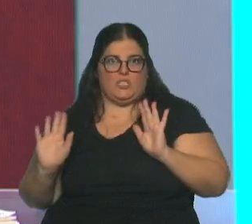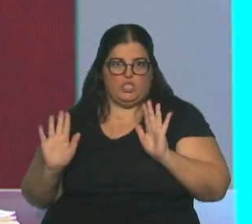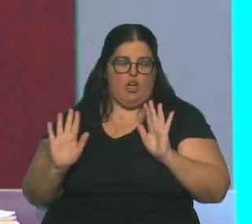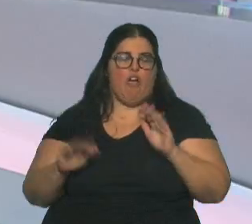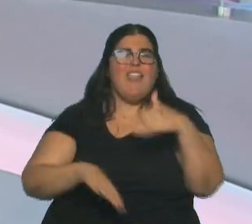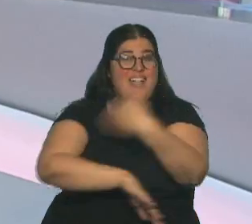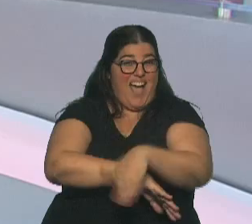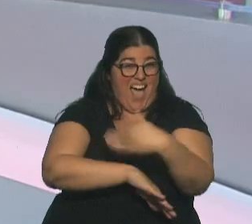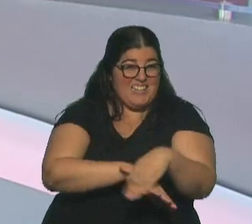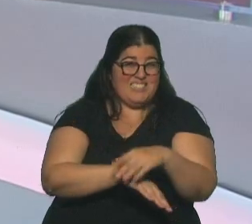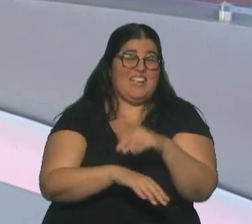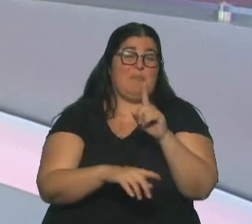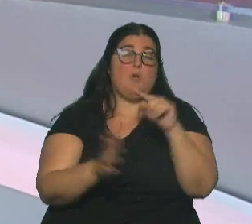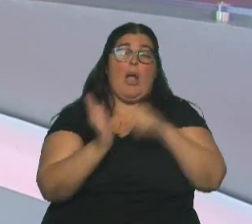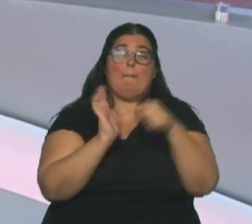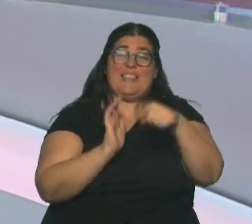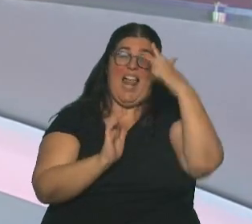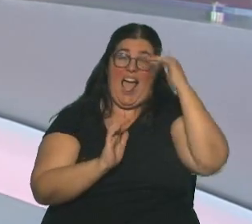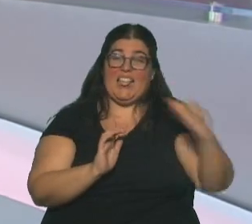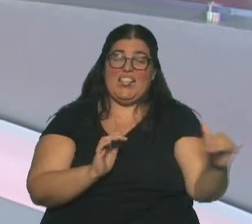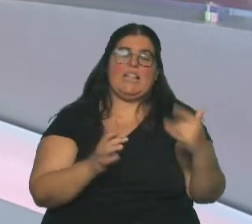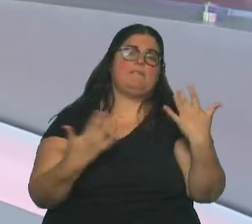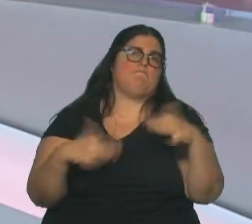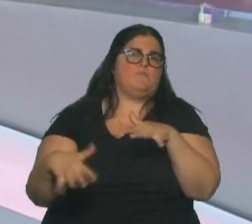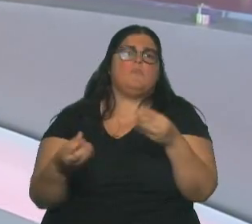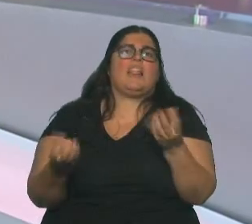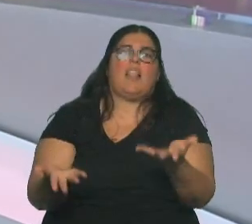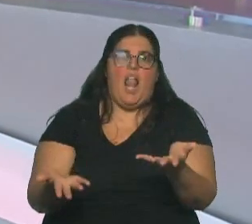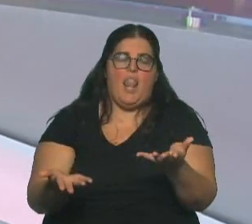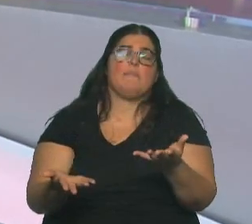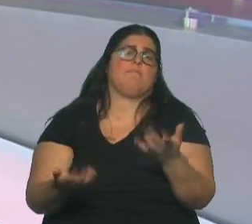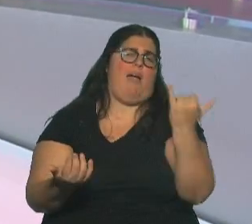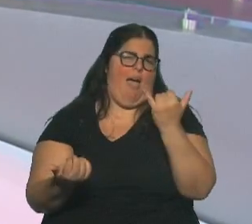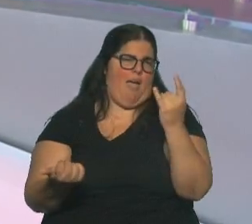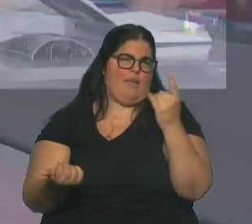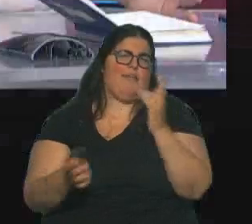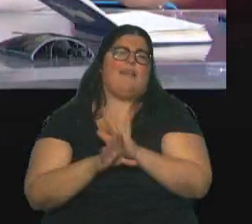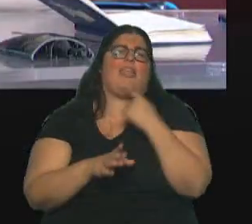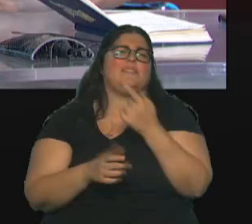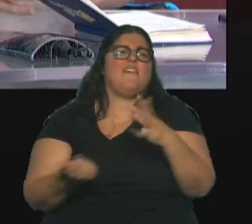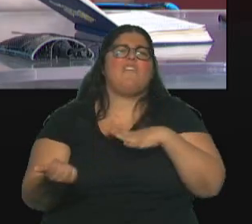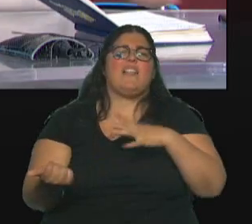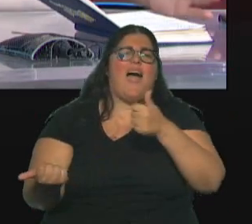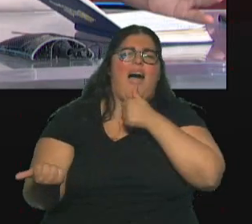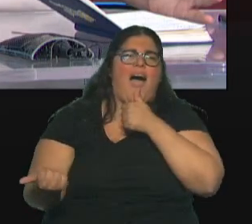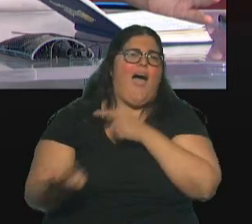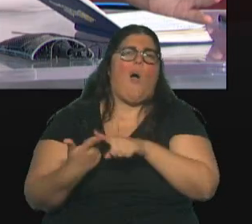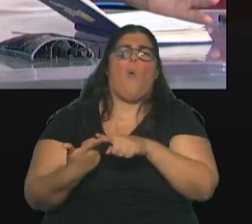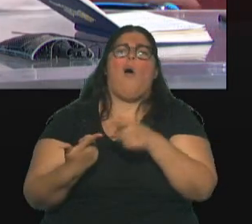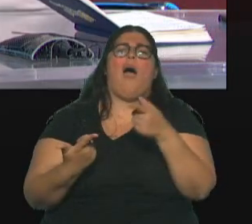la descripción de hoy de Puerto Príncipe tiene que ver, bueno, por supuesto, con denuncias que van desde falta de agua a falta